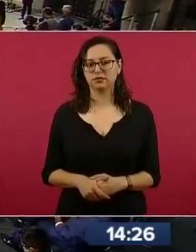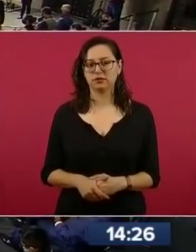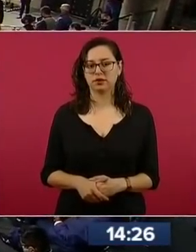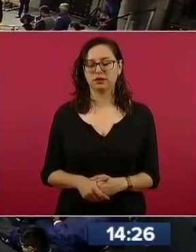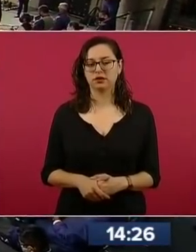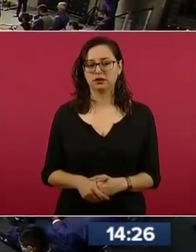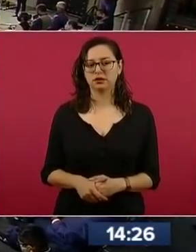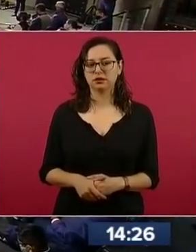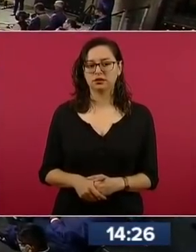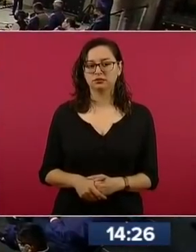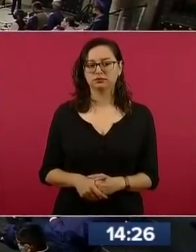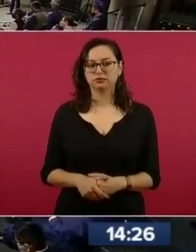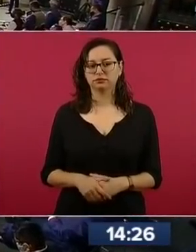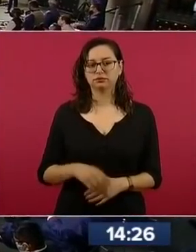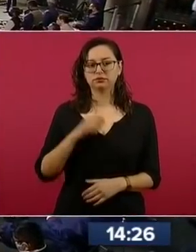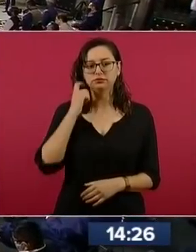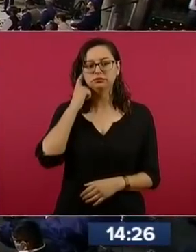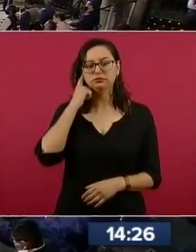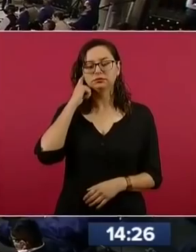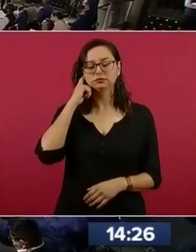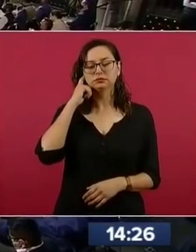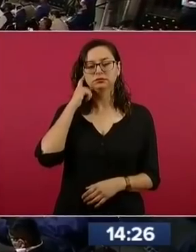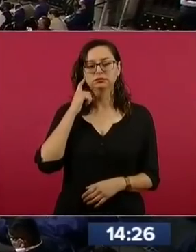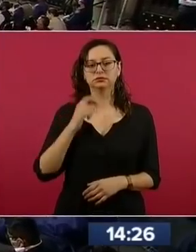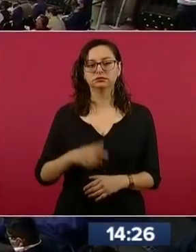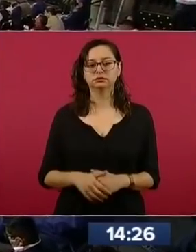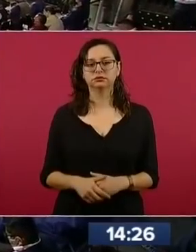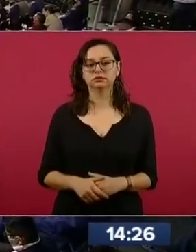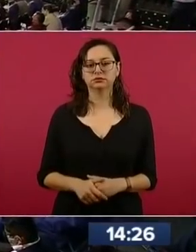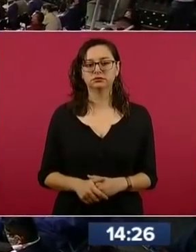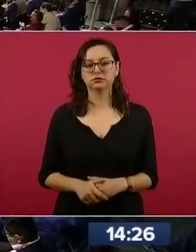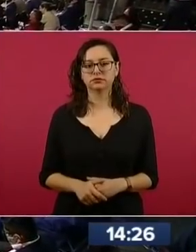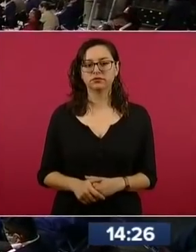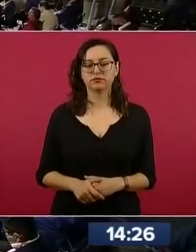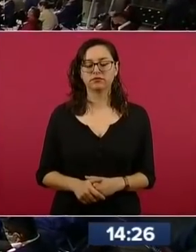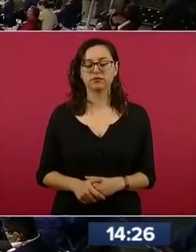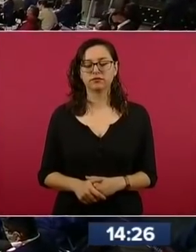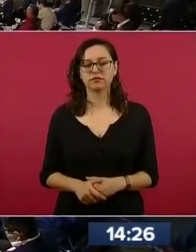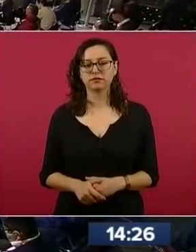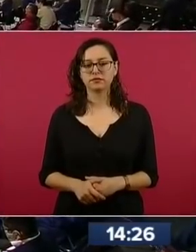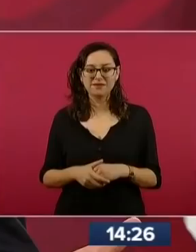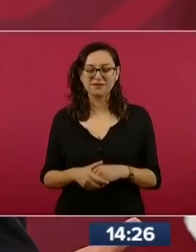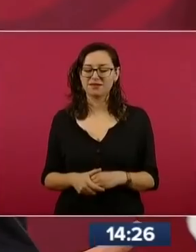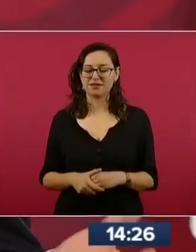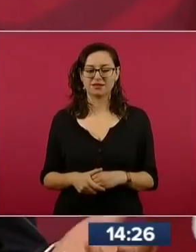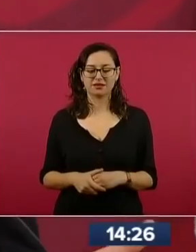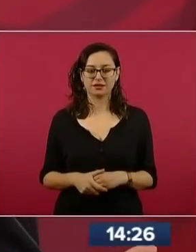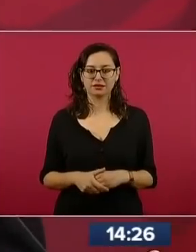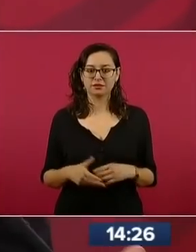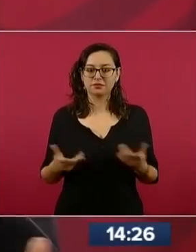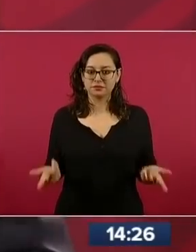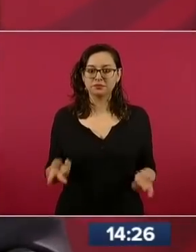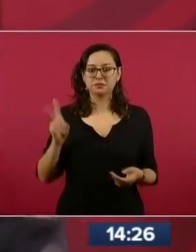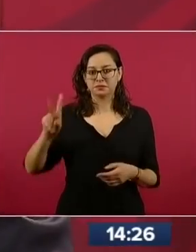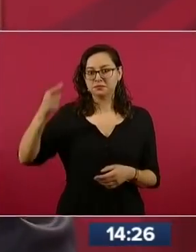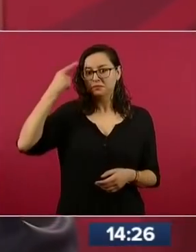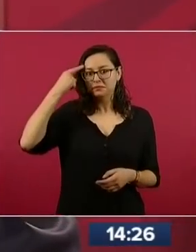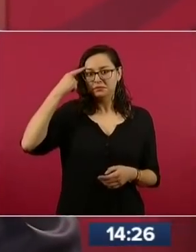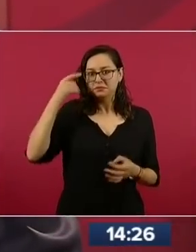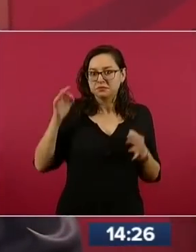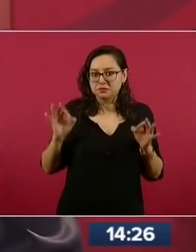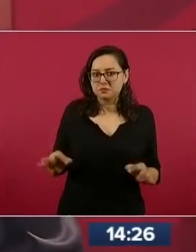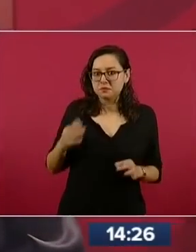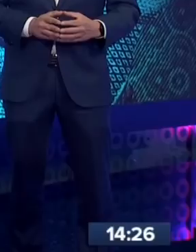economía facial de primera íntegra honesta con sentido común